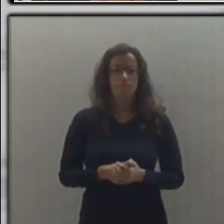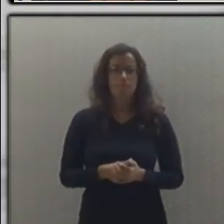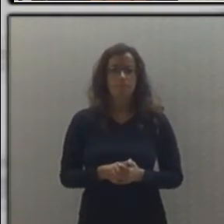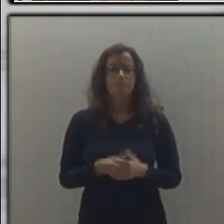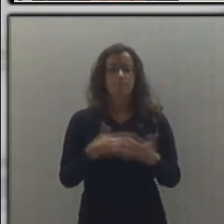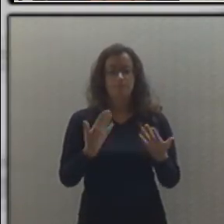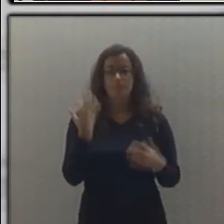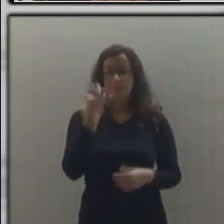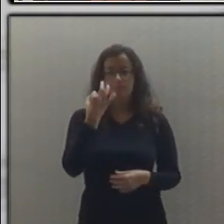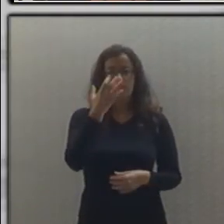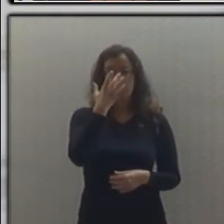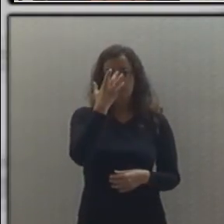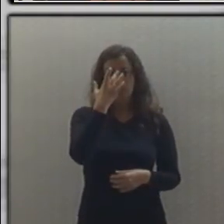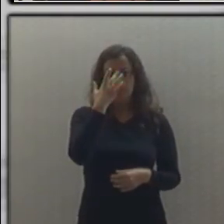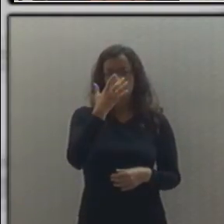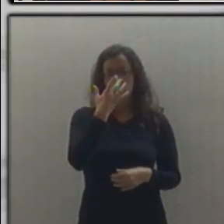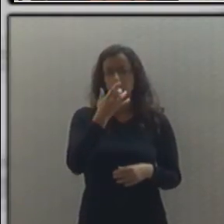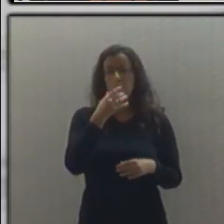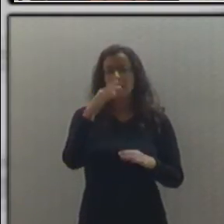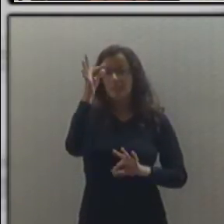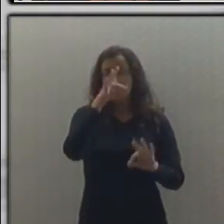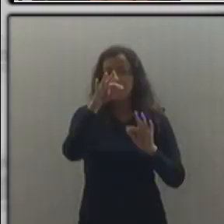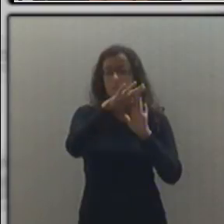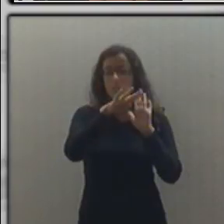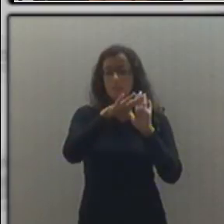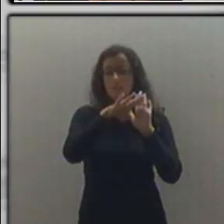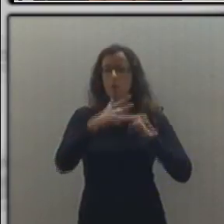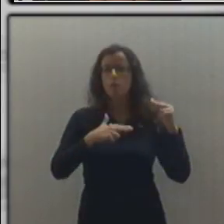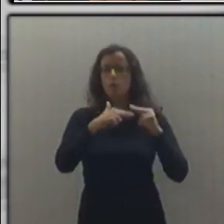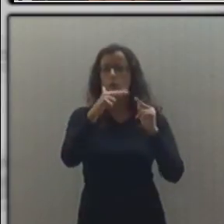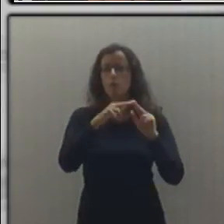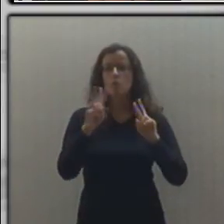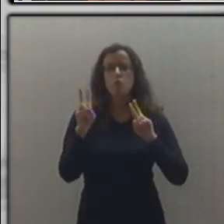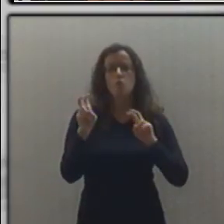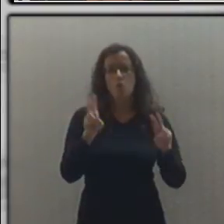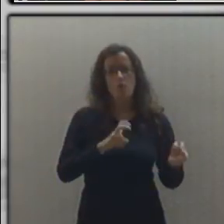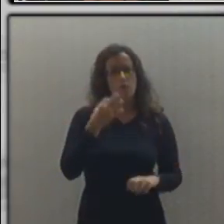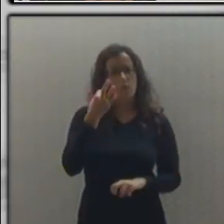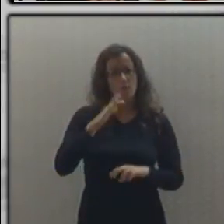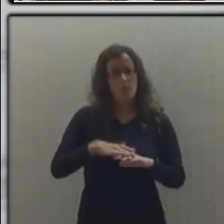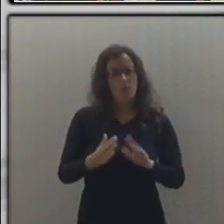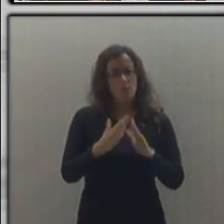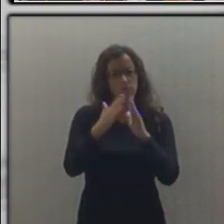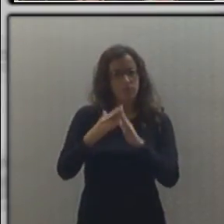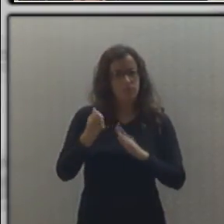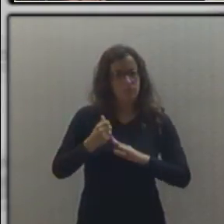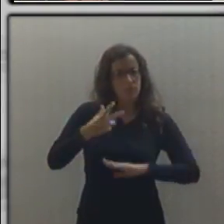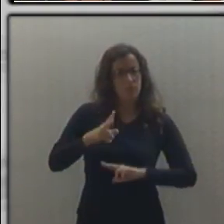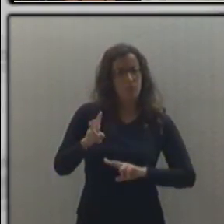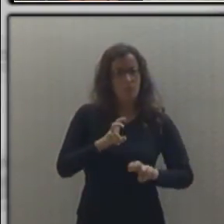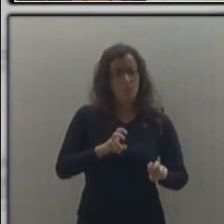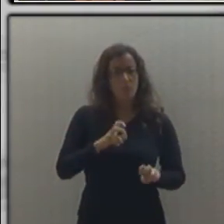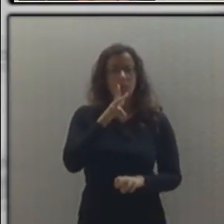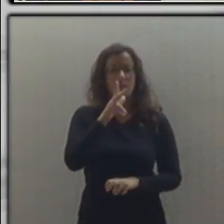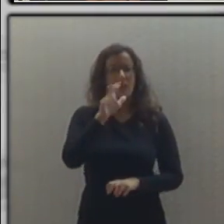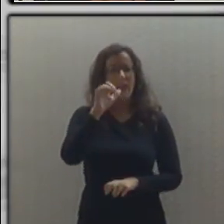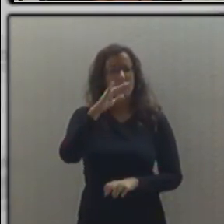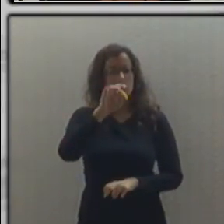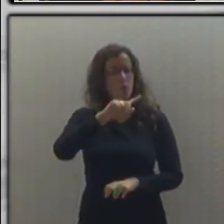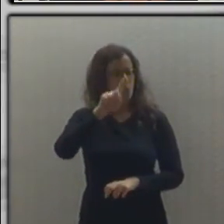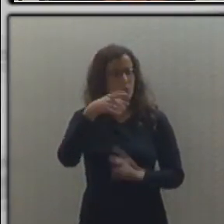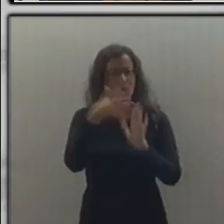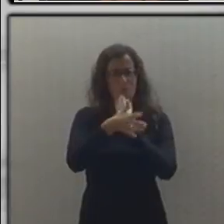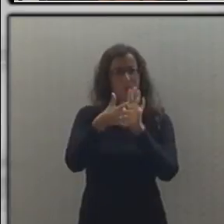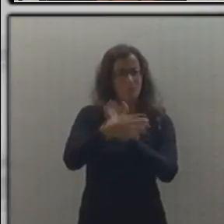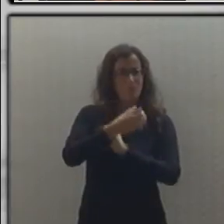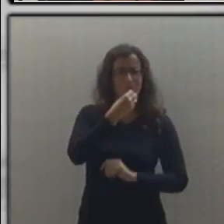que se tienen que establecer nuevos criterios de construcción para la nueva edificación, que bueno, esto Heitor creo que lo va a explicar muy